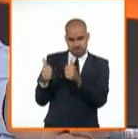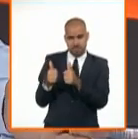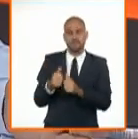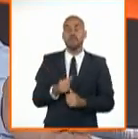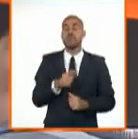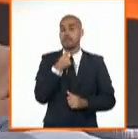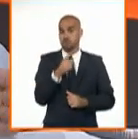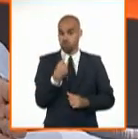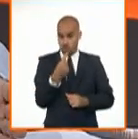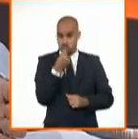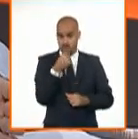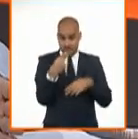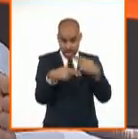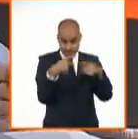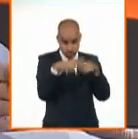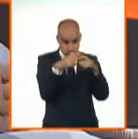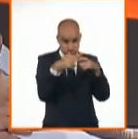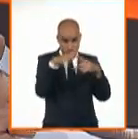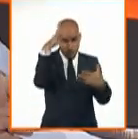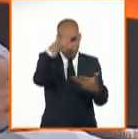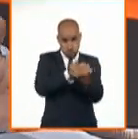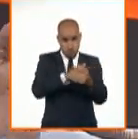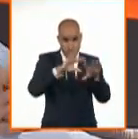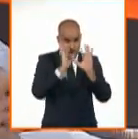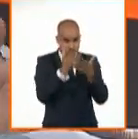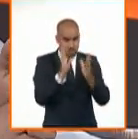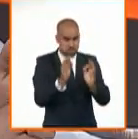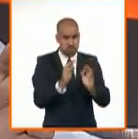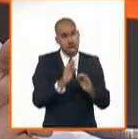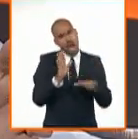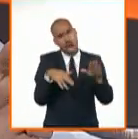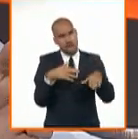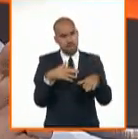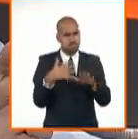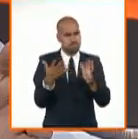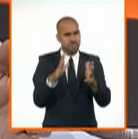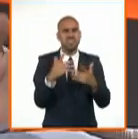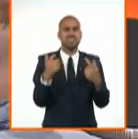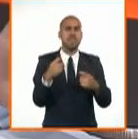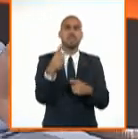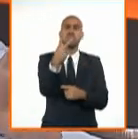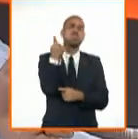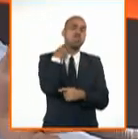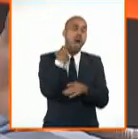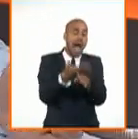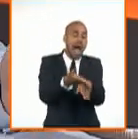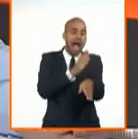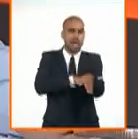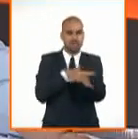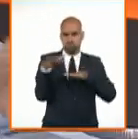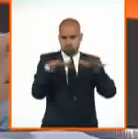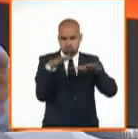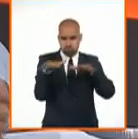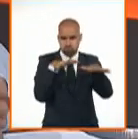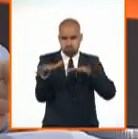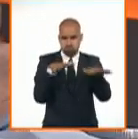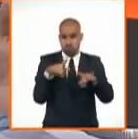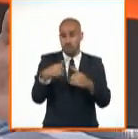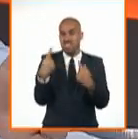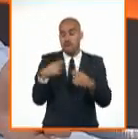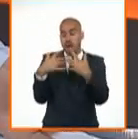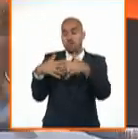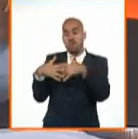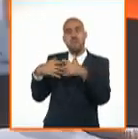ejecutar un mantenimiento este tipo a veces menos pero en el orden de los 2 años preparatorio porque hay que construir muchas piezas porque hay